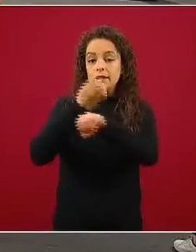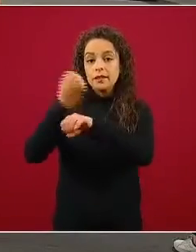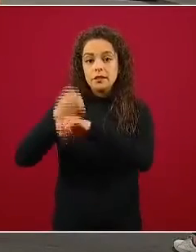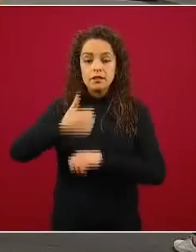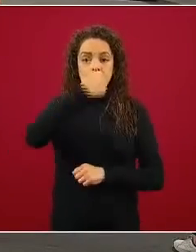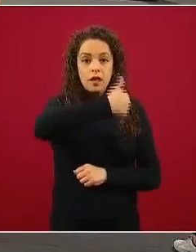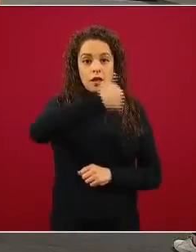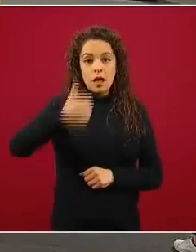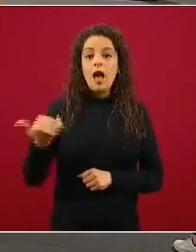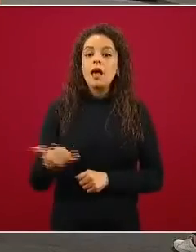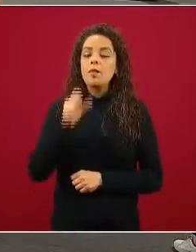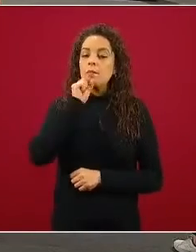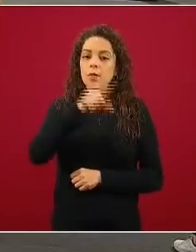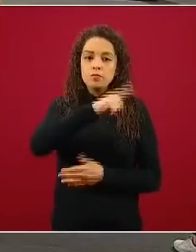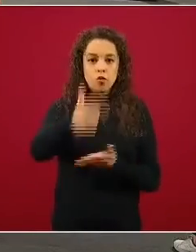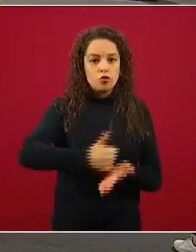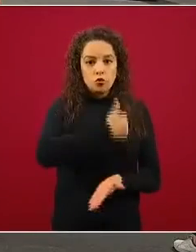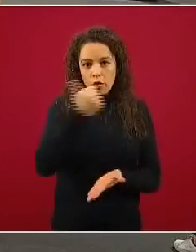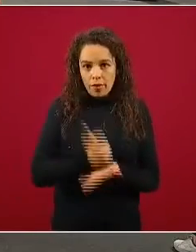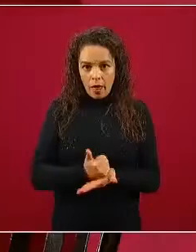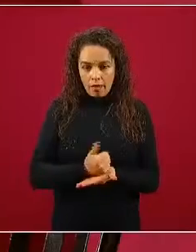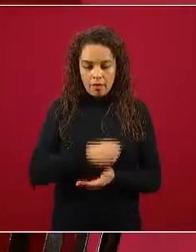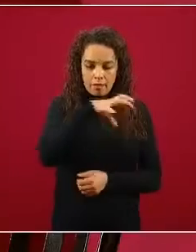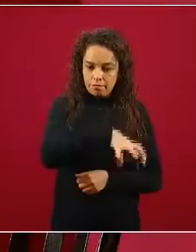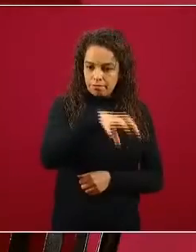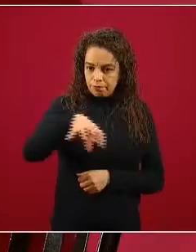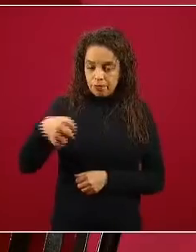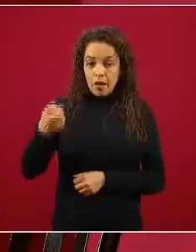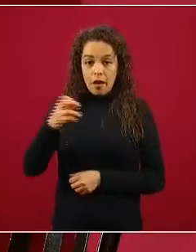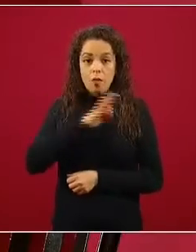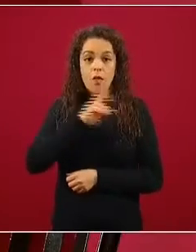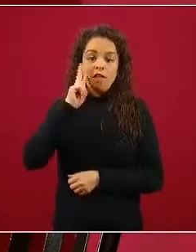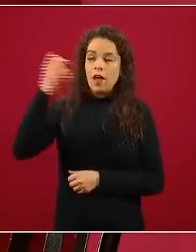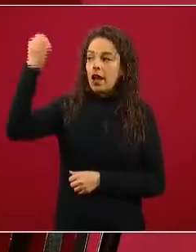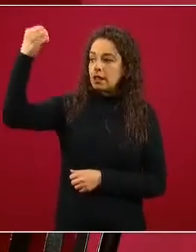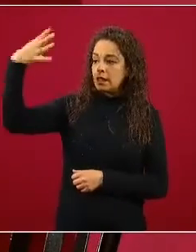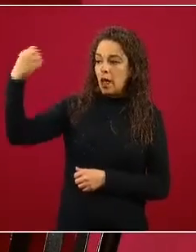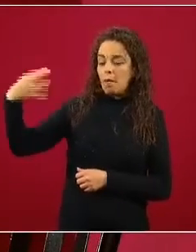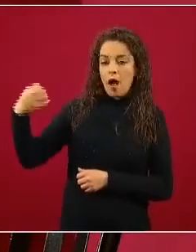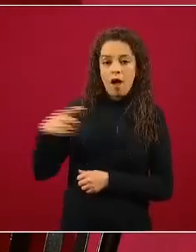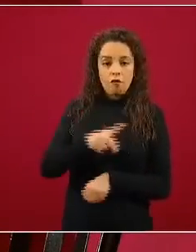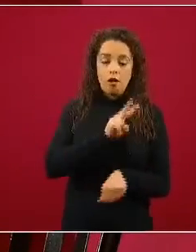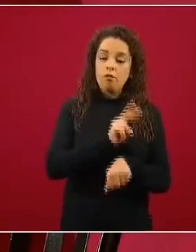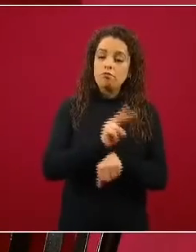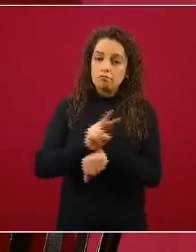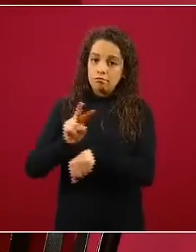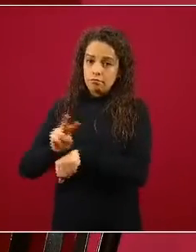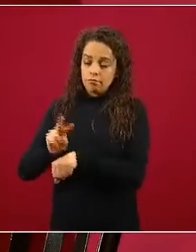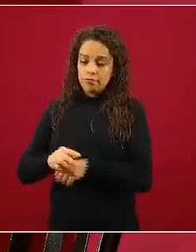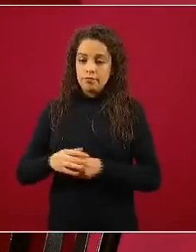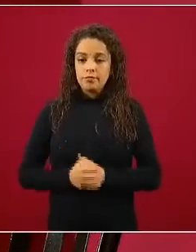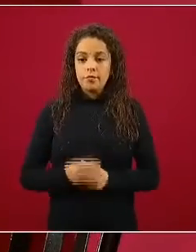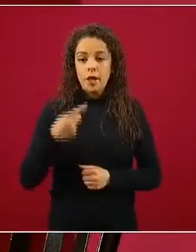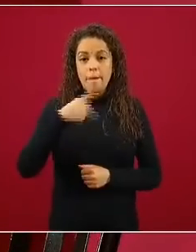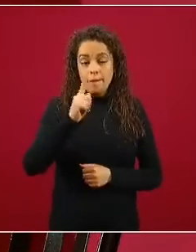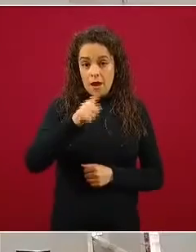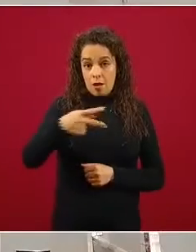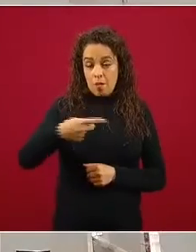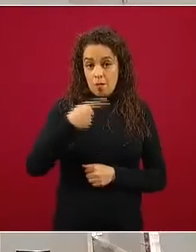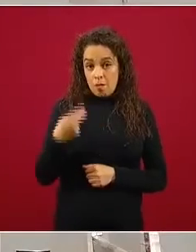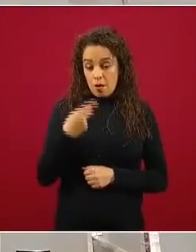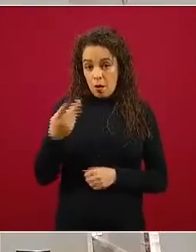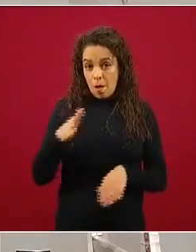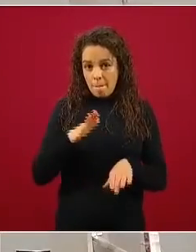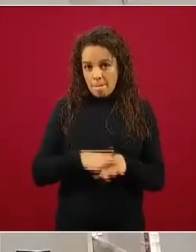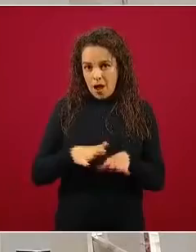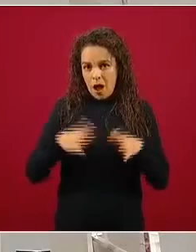también por ciudad. Entonces lo vamos a usar como parte del semáforo en el monitoreo. Pero la pregunta más amplia sobre por qué